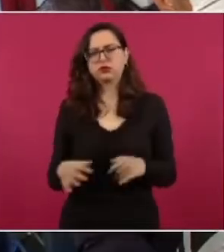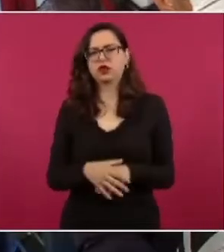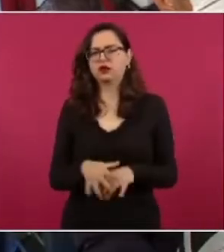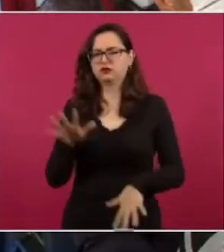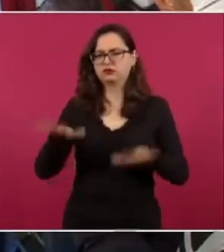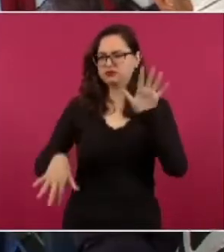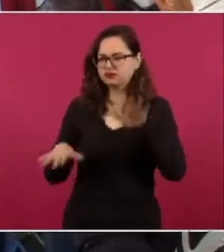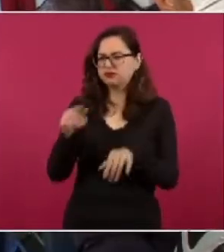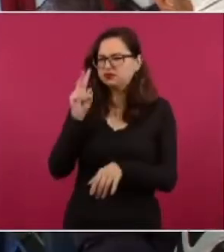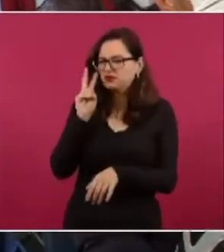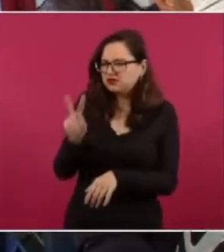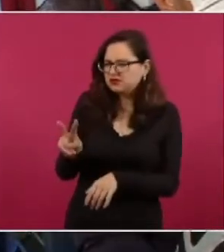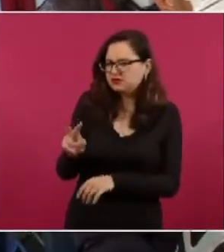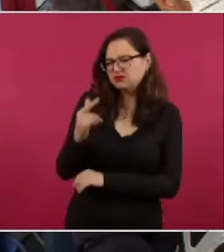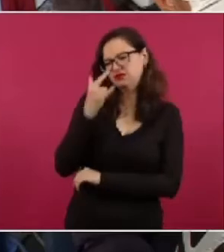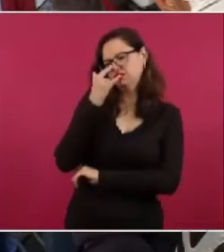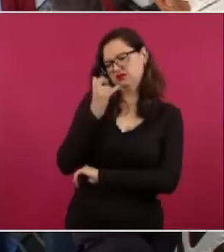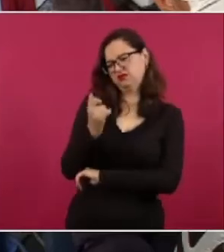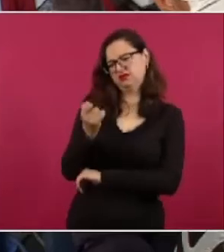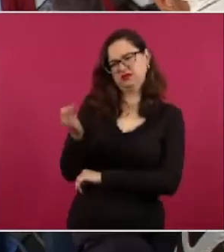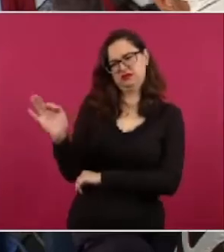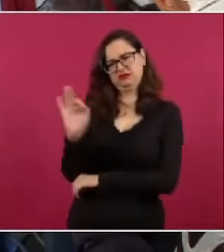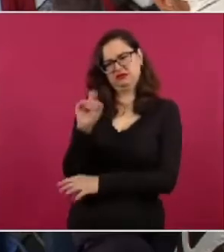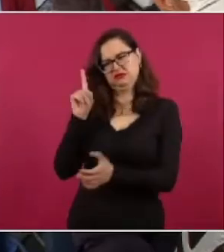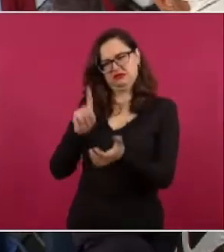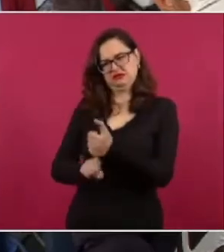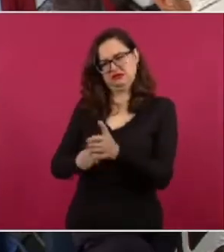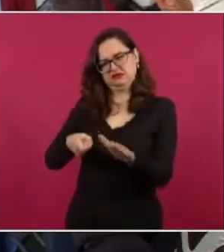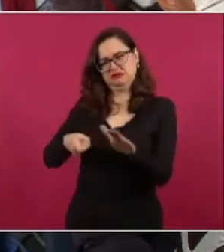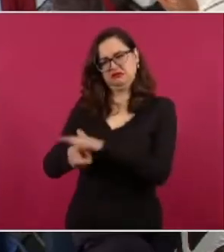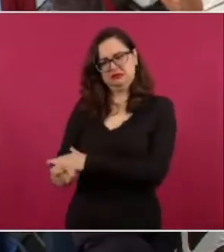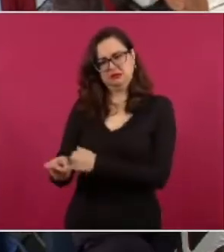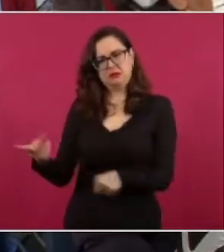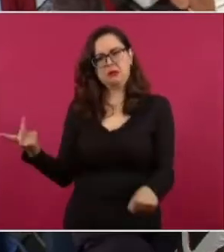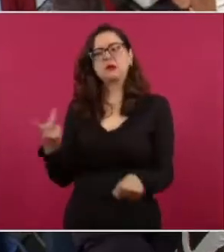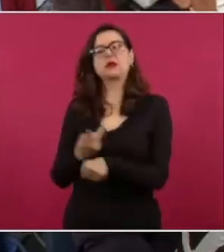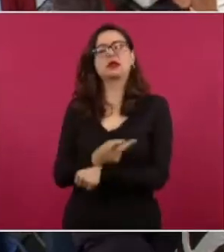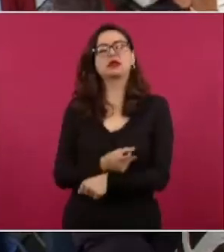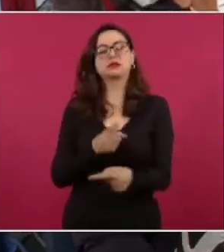suena metálico, es en el caso de los senadores José Narro